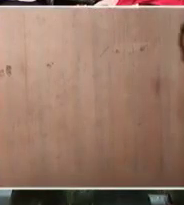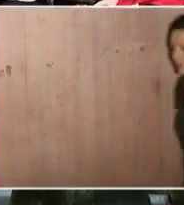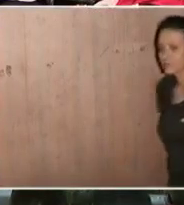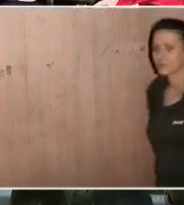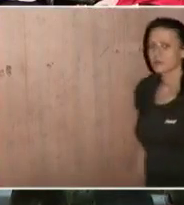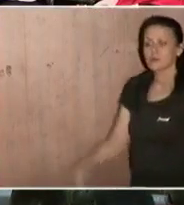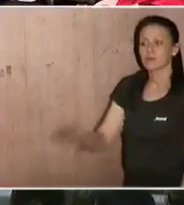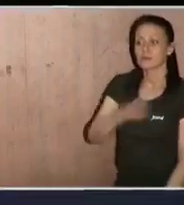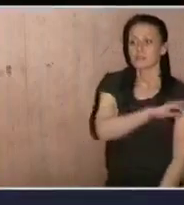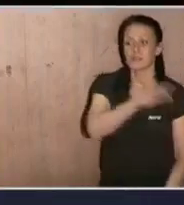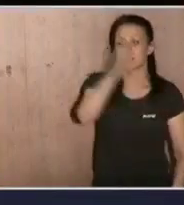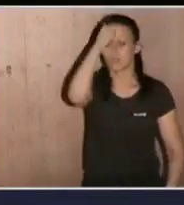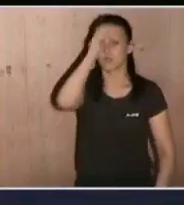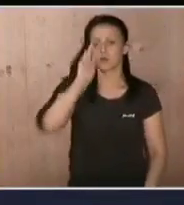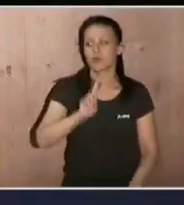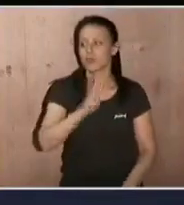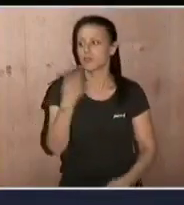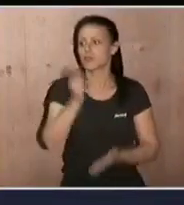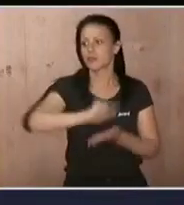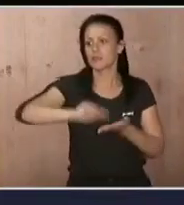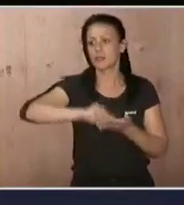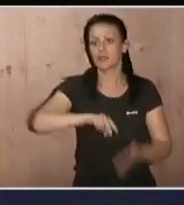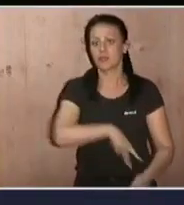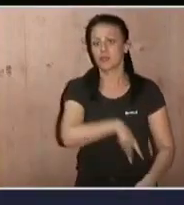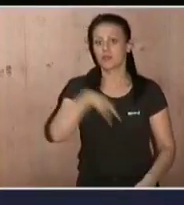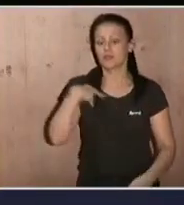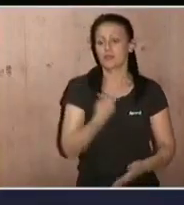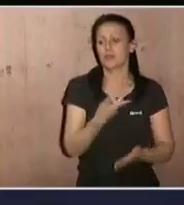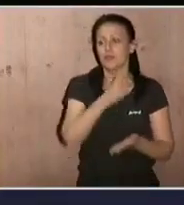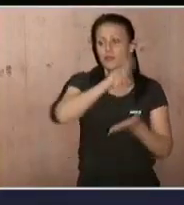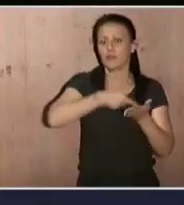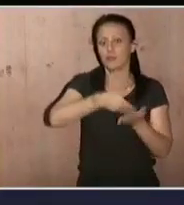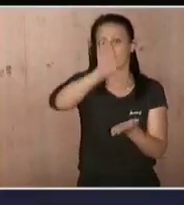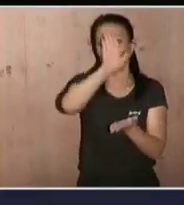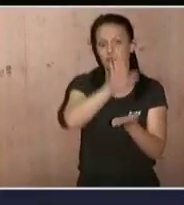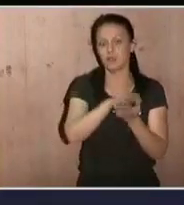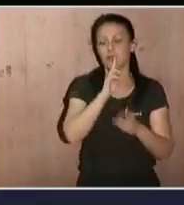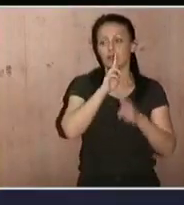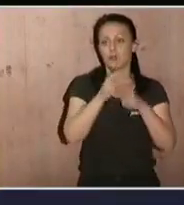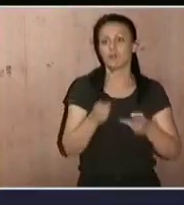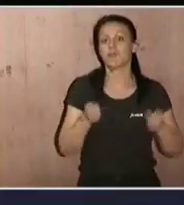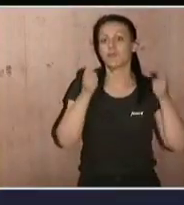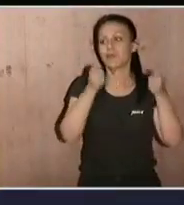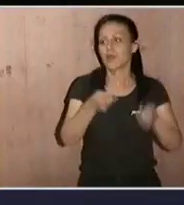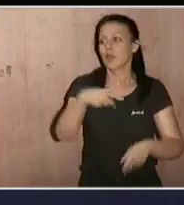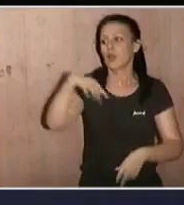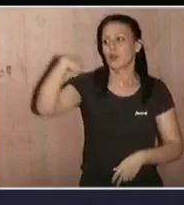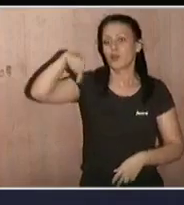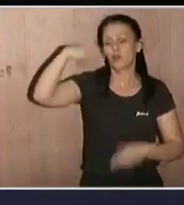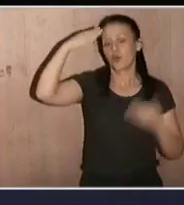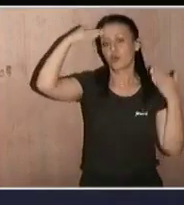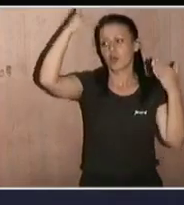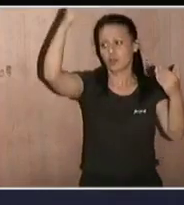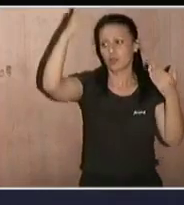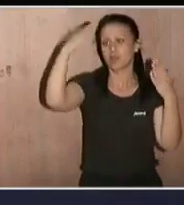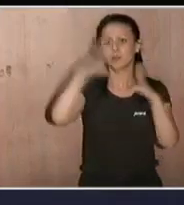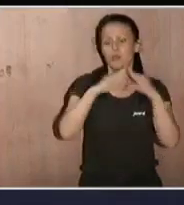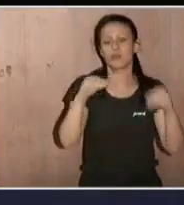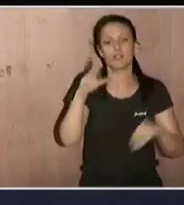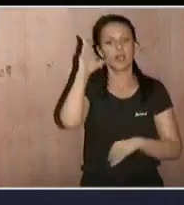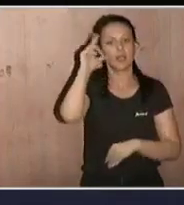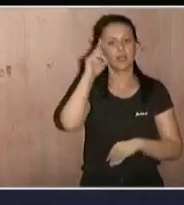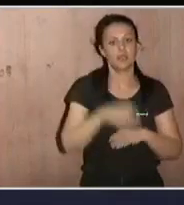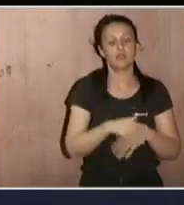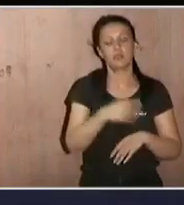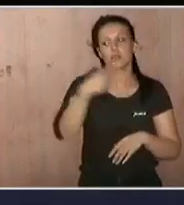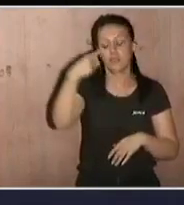Señor vicesecretari general farà la lectura de l'acta de nomenament com a doctor honoris causa per la Universitat d'Alacant